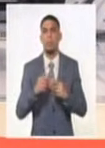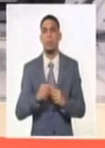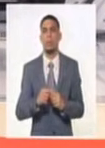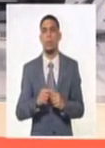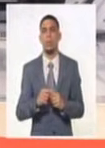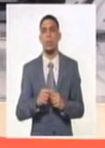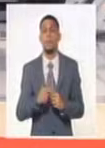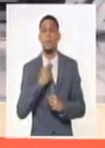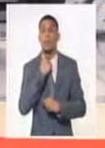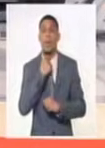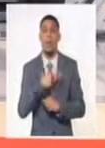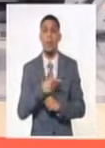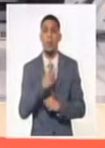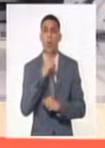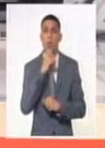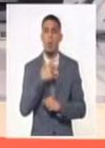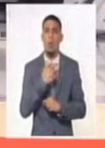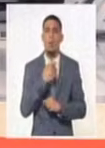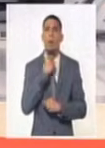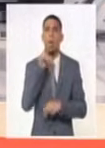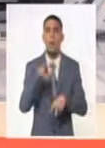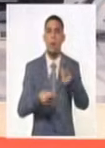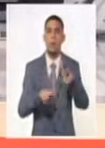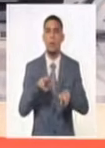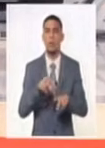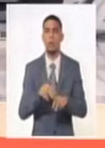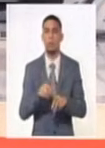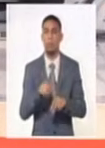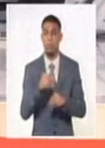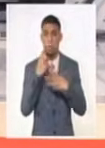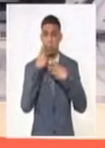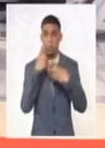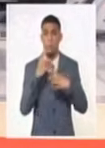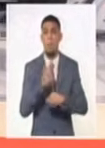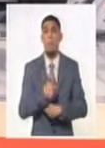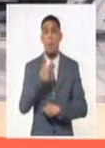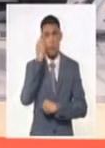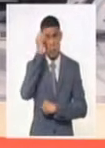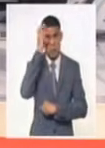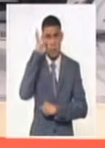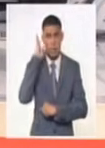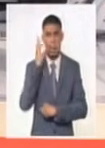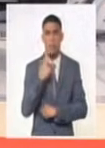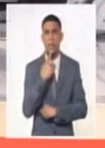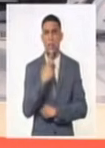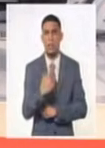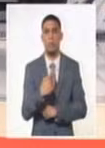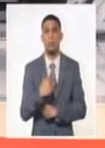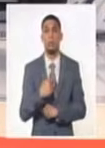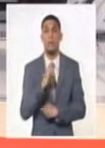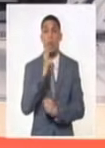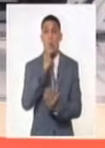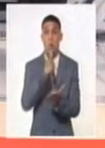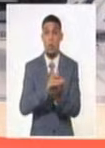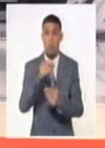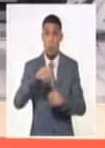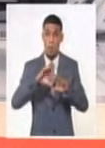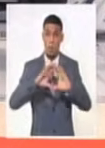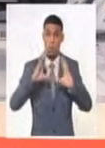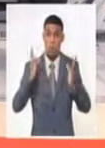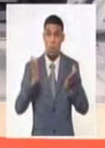de evaluación. Es algo, incluso que el presidente en algún momento comentó, y yo siempre he sido partidario de eso, la educación hoy en el mundo es cada